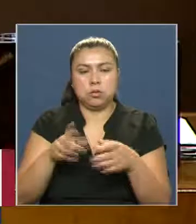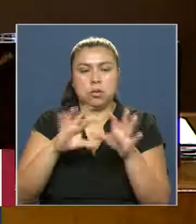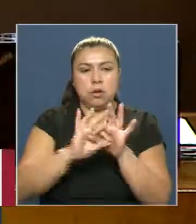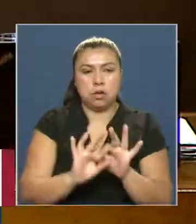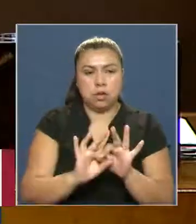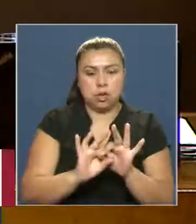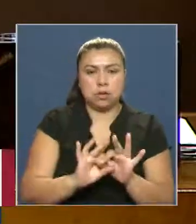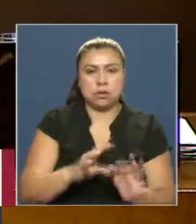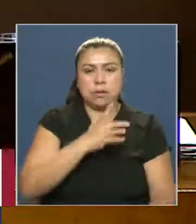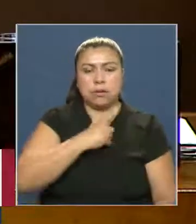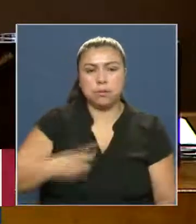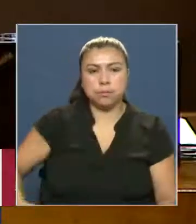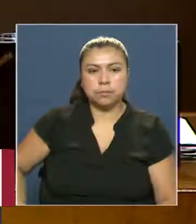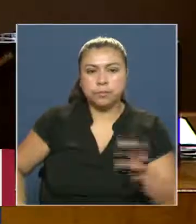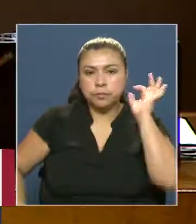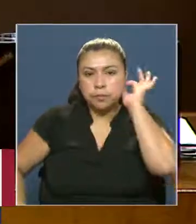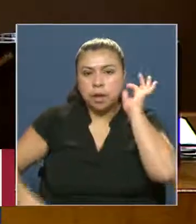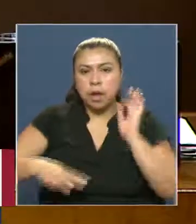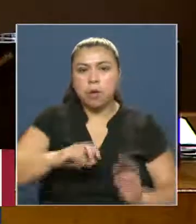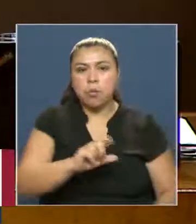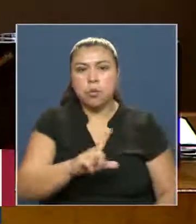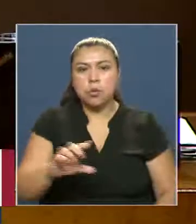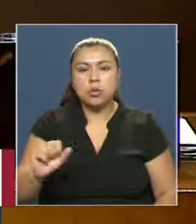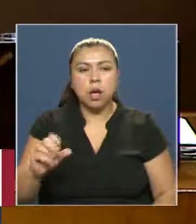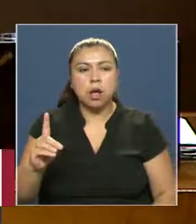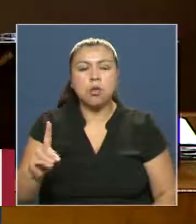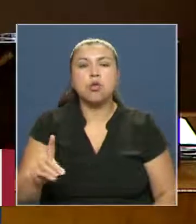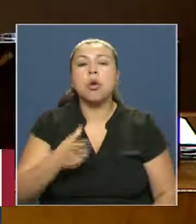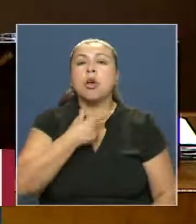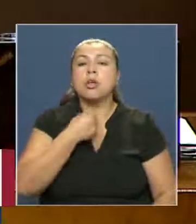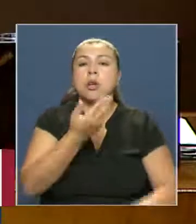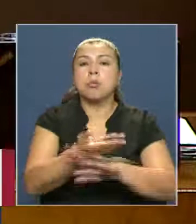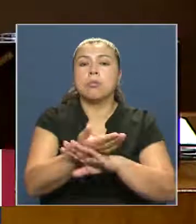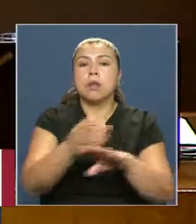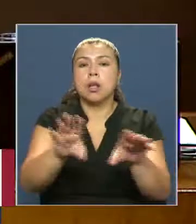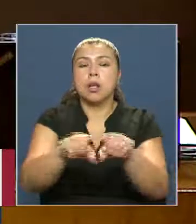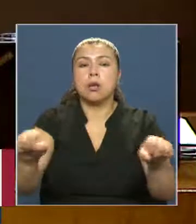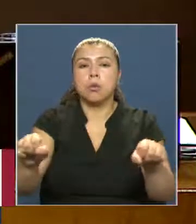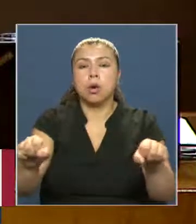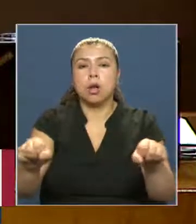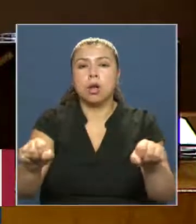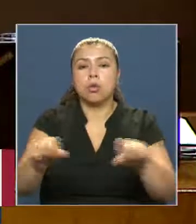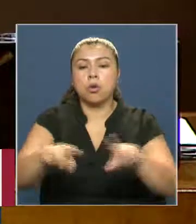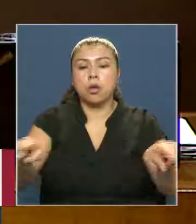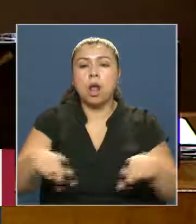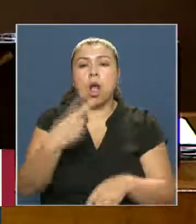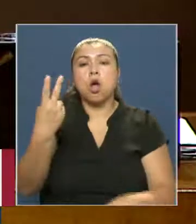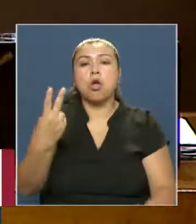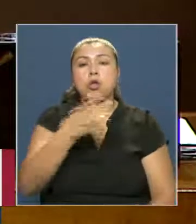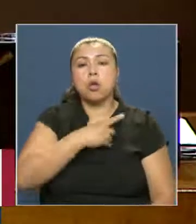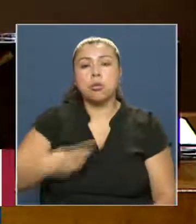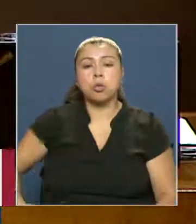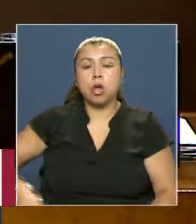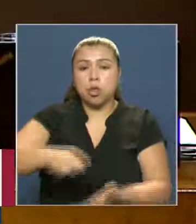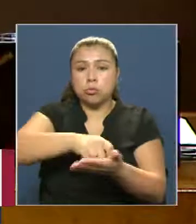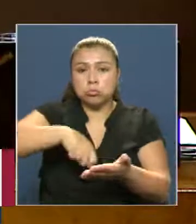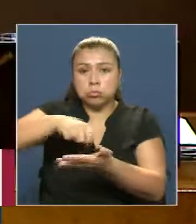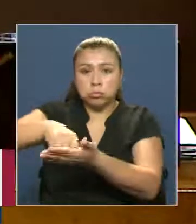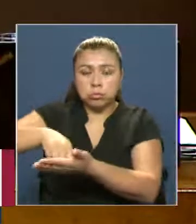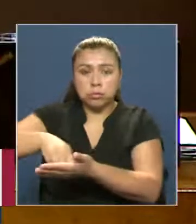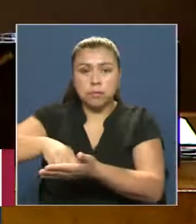Gracias, diputada Nullado. Quisiera solicitar el acuerdo de la sala. Quedan solamente dos diputados inscritos, lo que